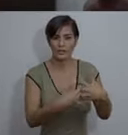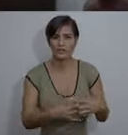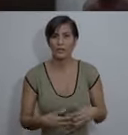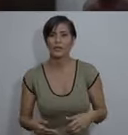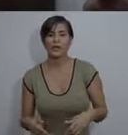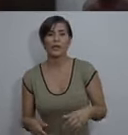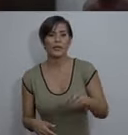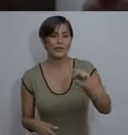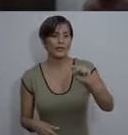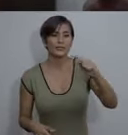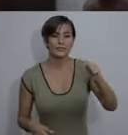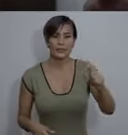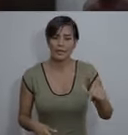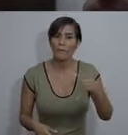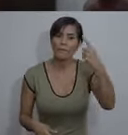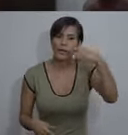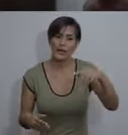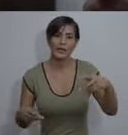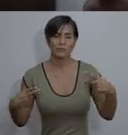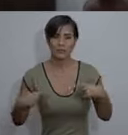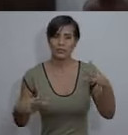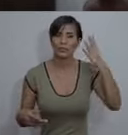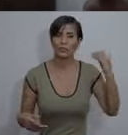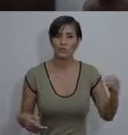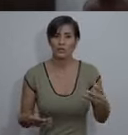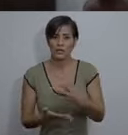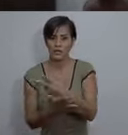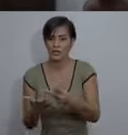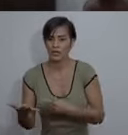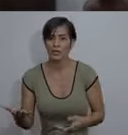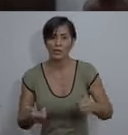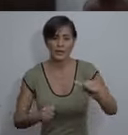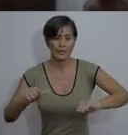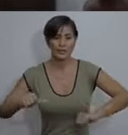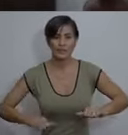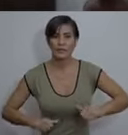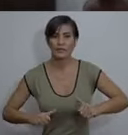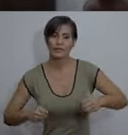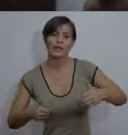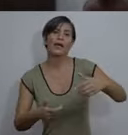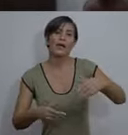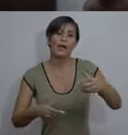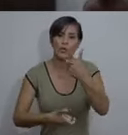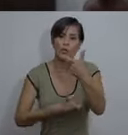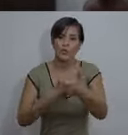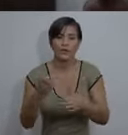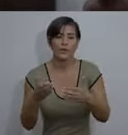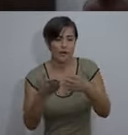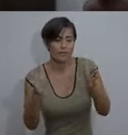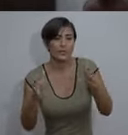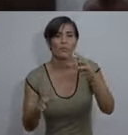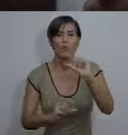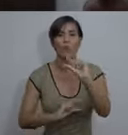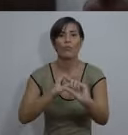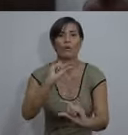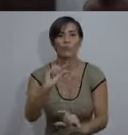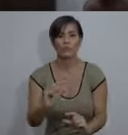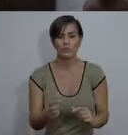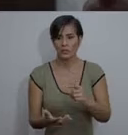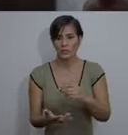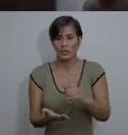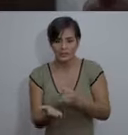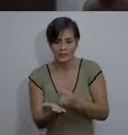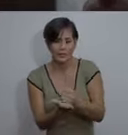fiscales para los colimenses y la construcción de un plan de reactivación económica todas nuestras decisiones se toman a partir